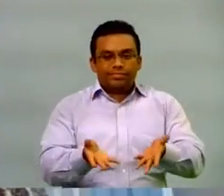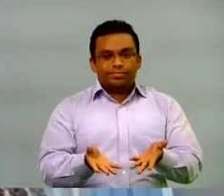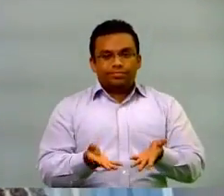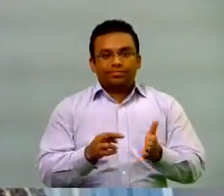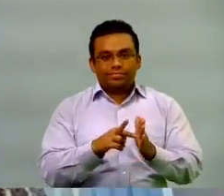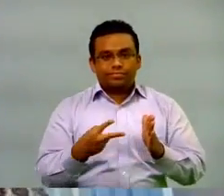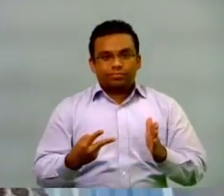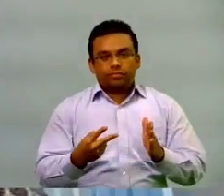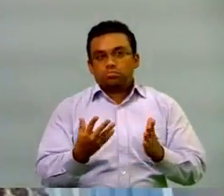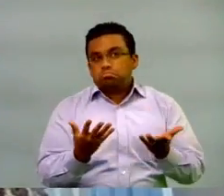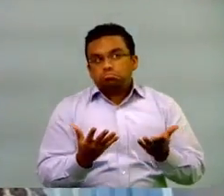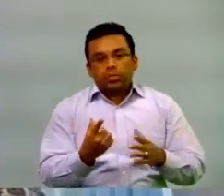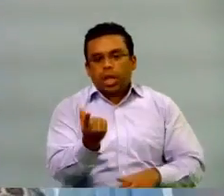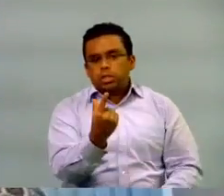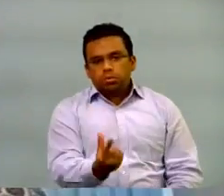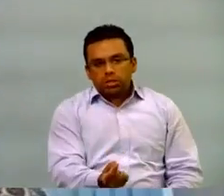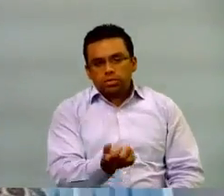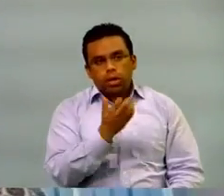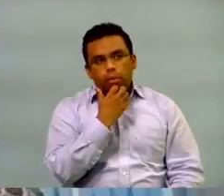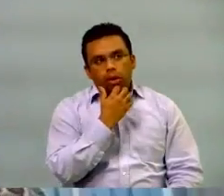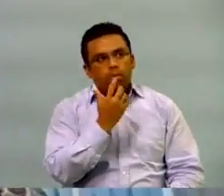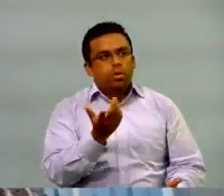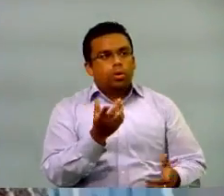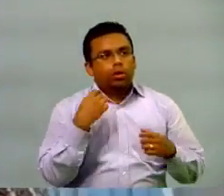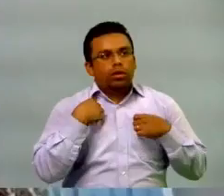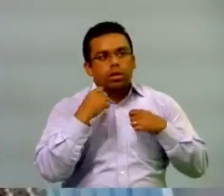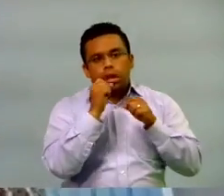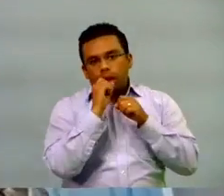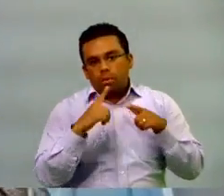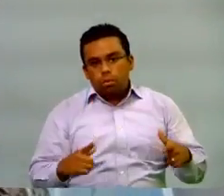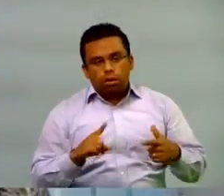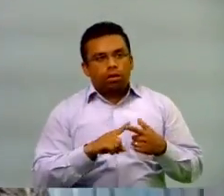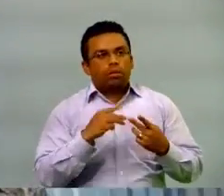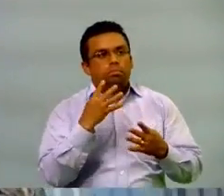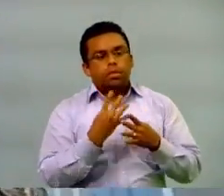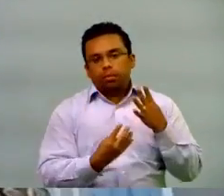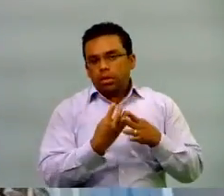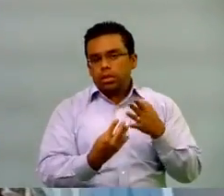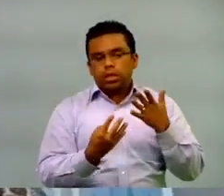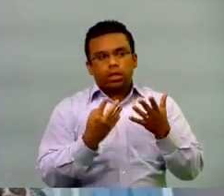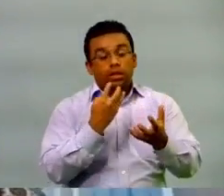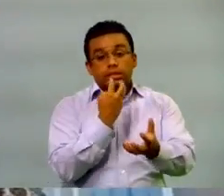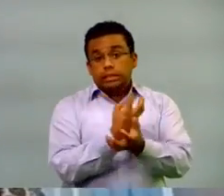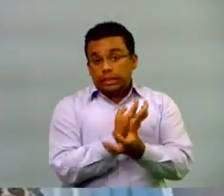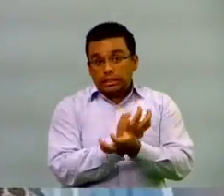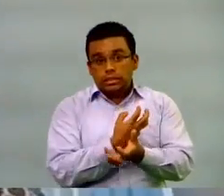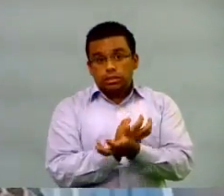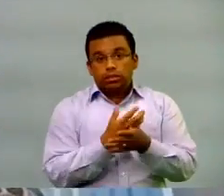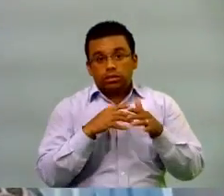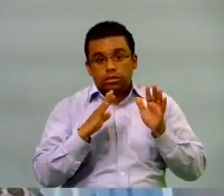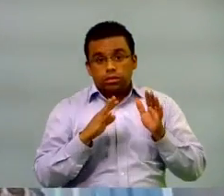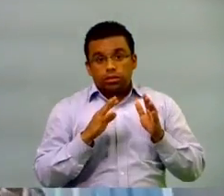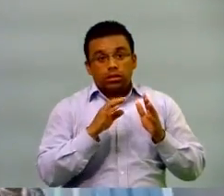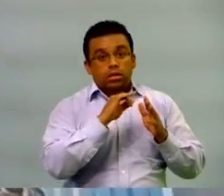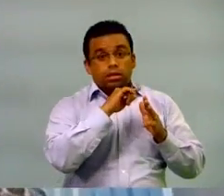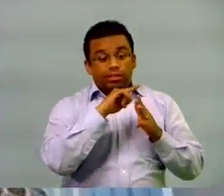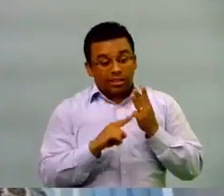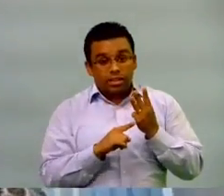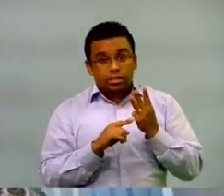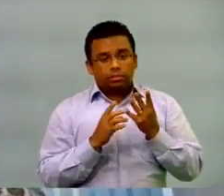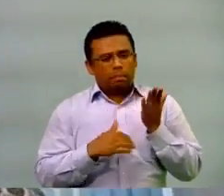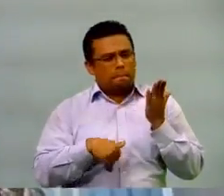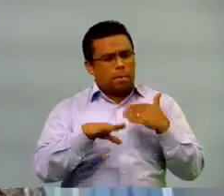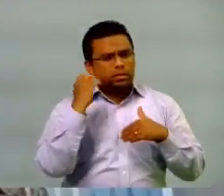área específica, lenguaje, matemática, ciencia. Yo diría que esas son las tres áreas donde los docentes se focalizan con